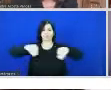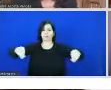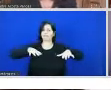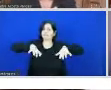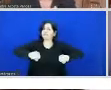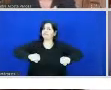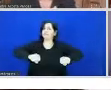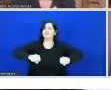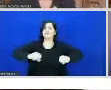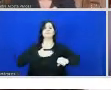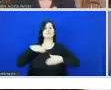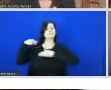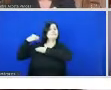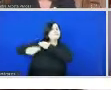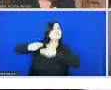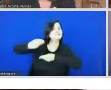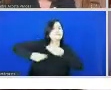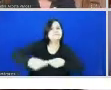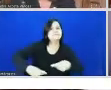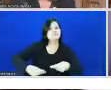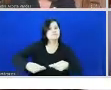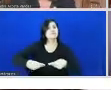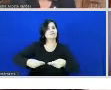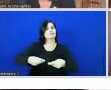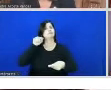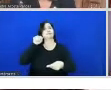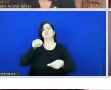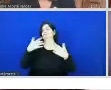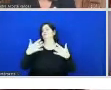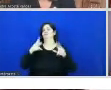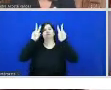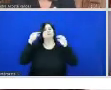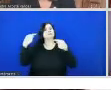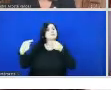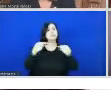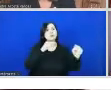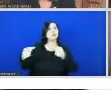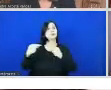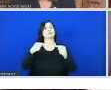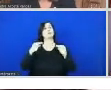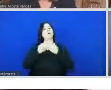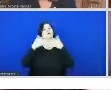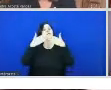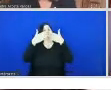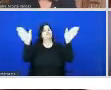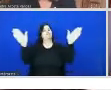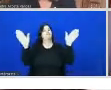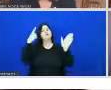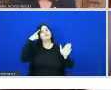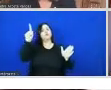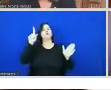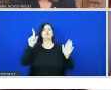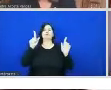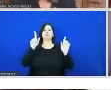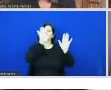Entonces, ese enfoque integral que nosotras mismas, las mujeres indígenas, hemos puesto en las acciones que